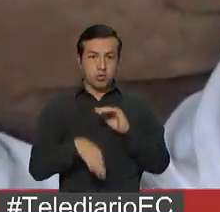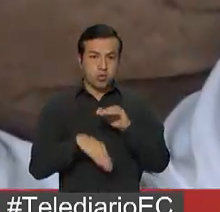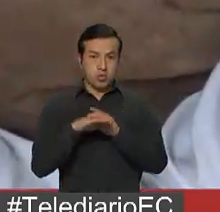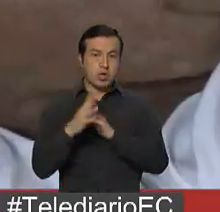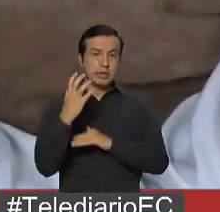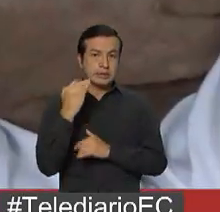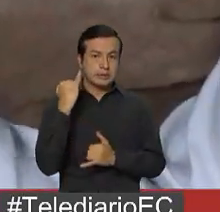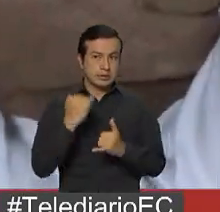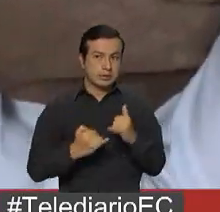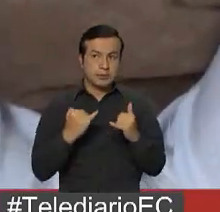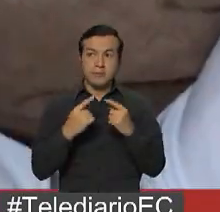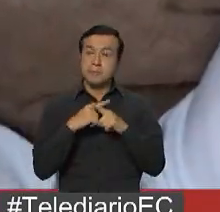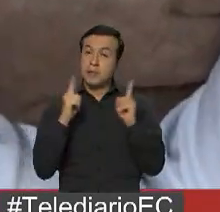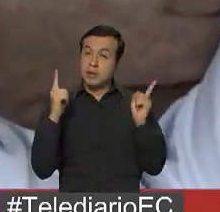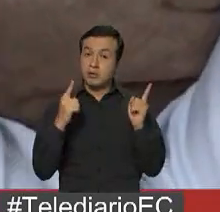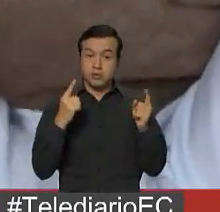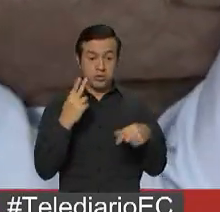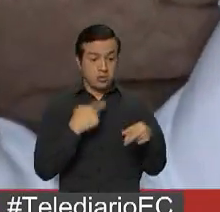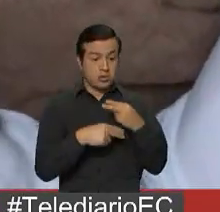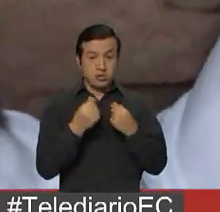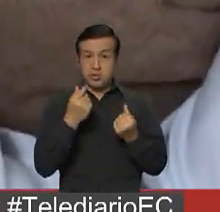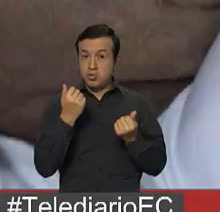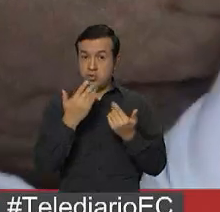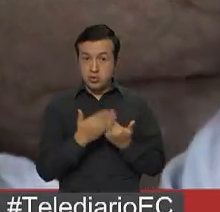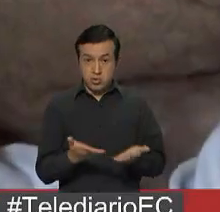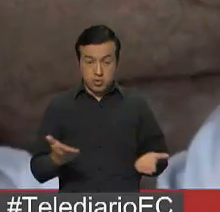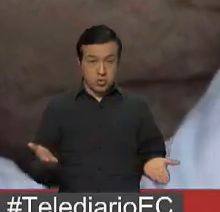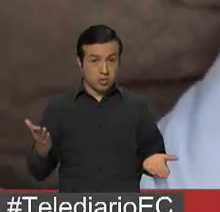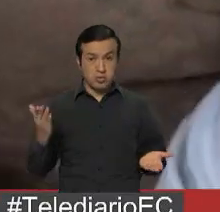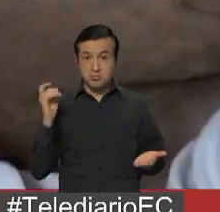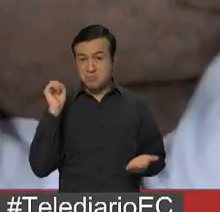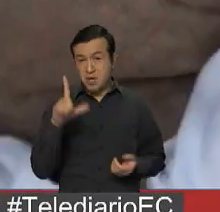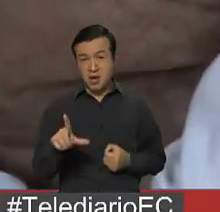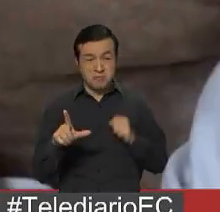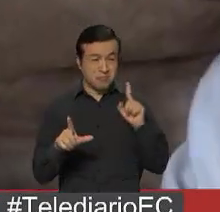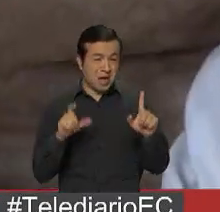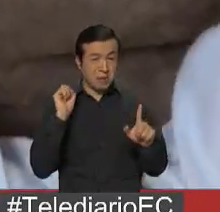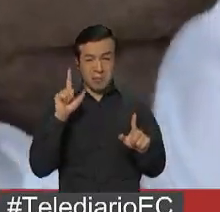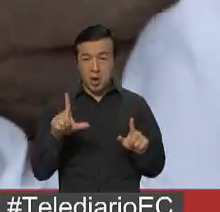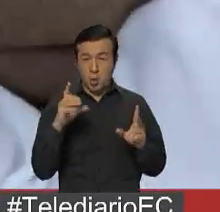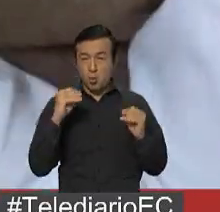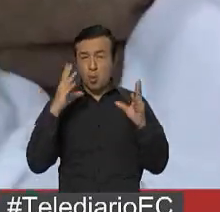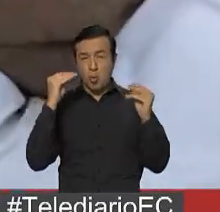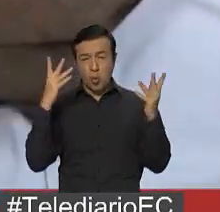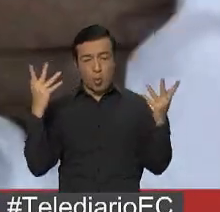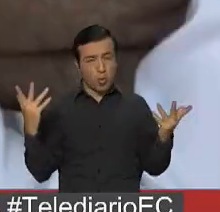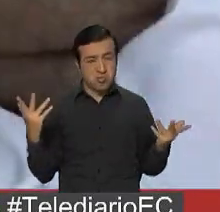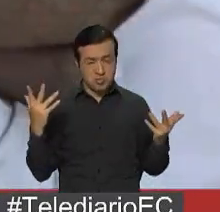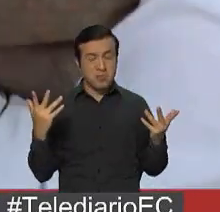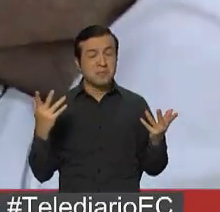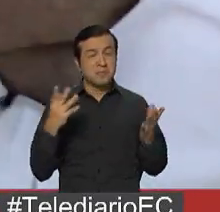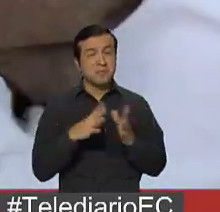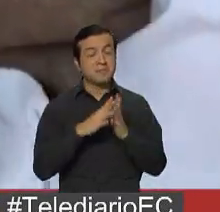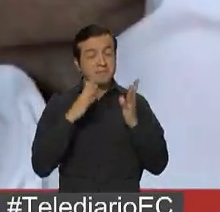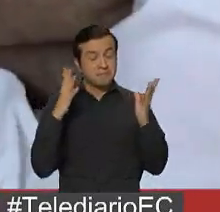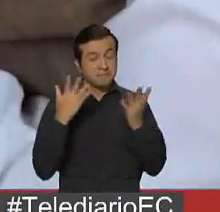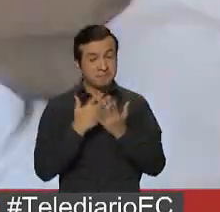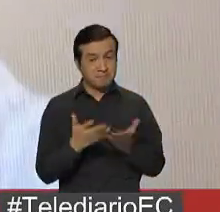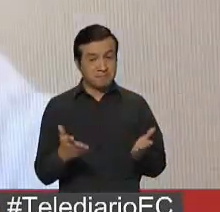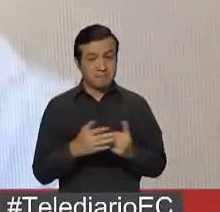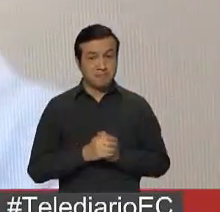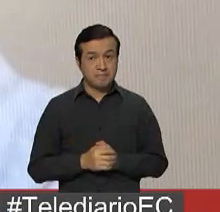sin embargo en el mercado los precios de estos productos cuestan hasta el doble e incluso el triple del valor referencial